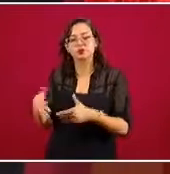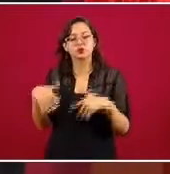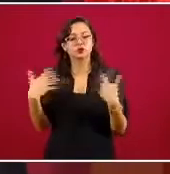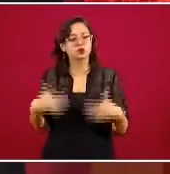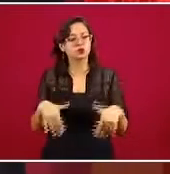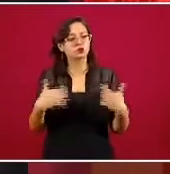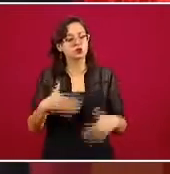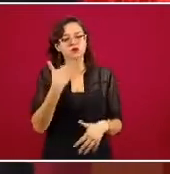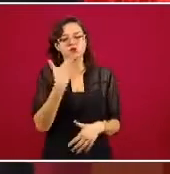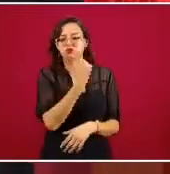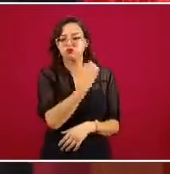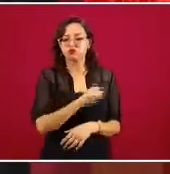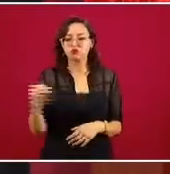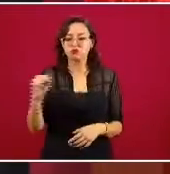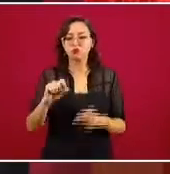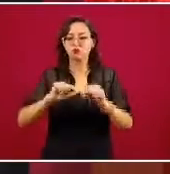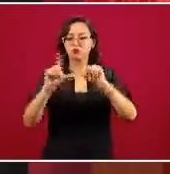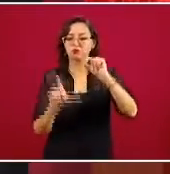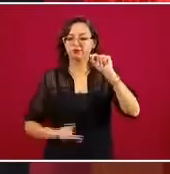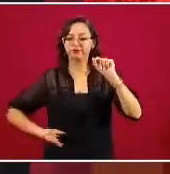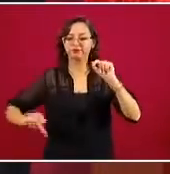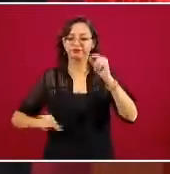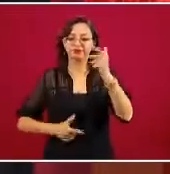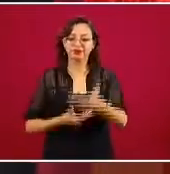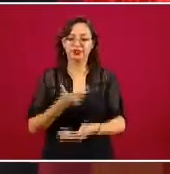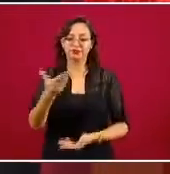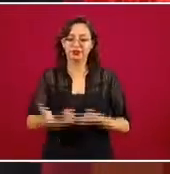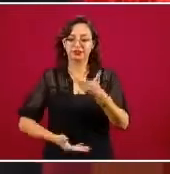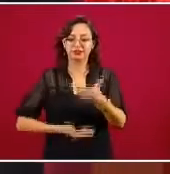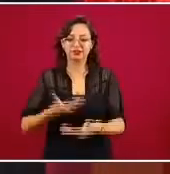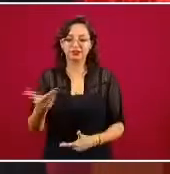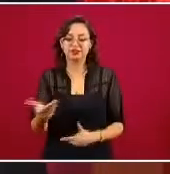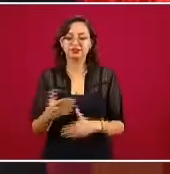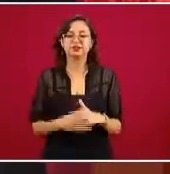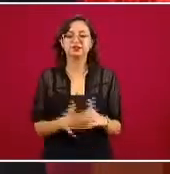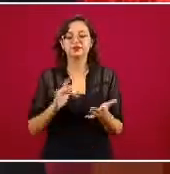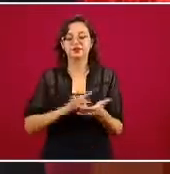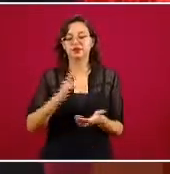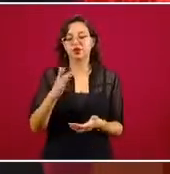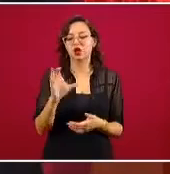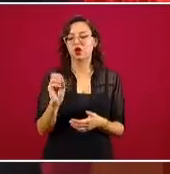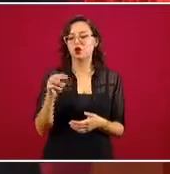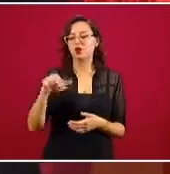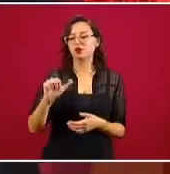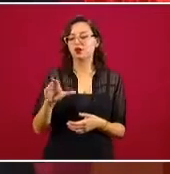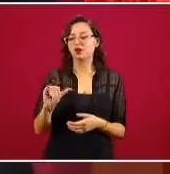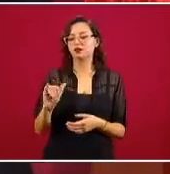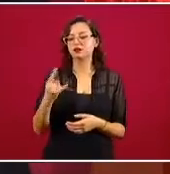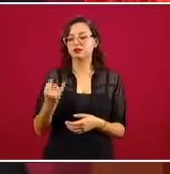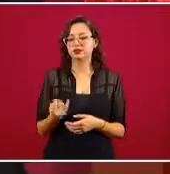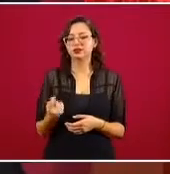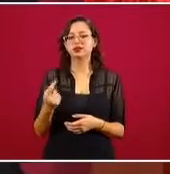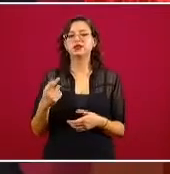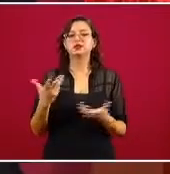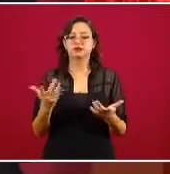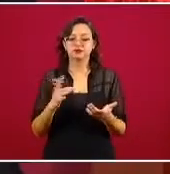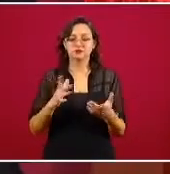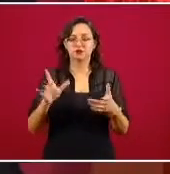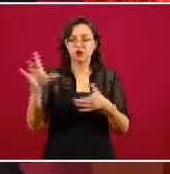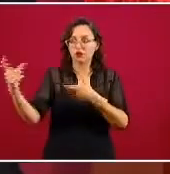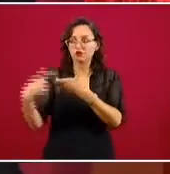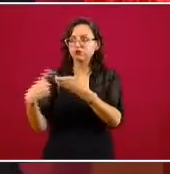talento intelectual al servicio del país. Gracias, ya dijimos, a CONACYT, que nos ha permitido articular estas